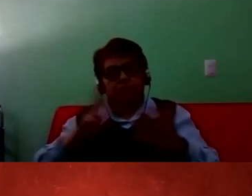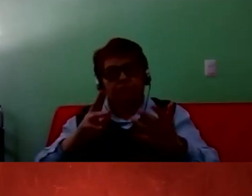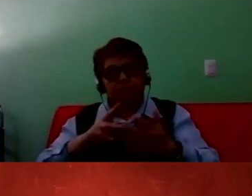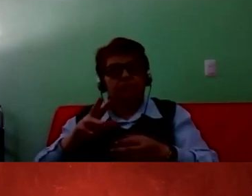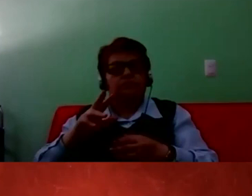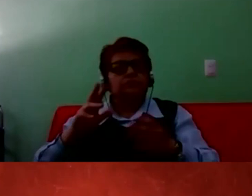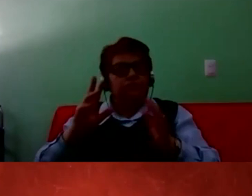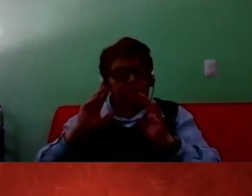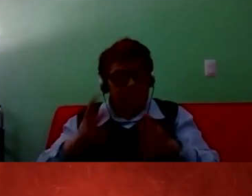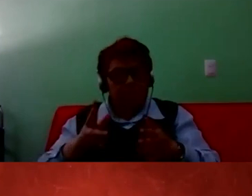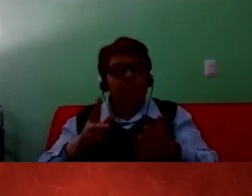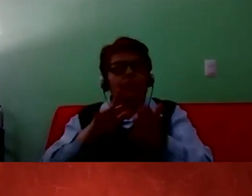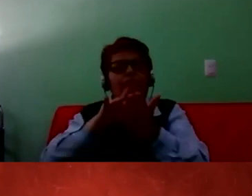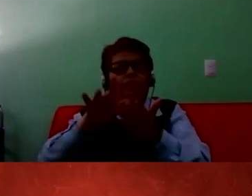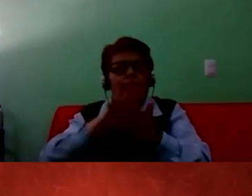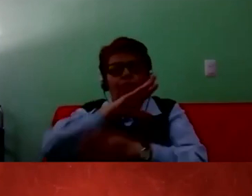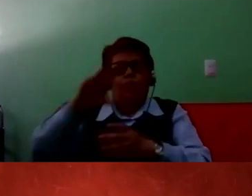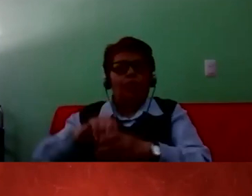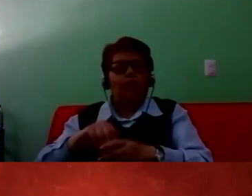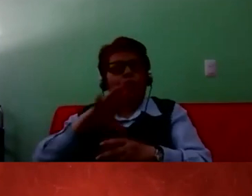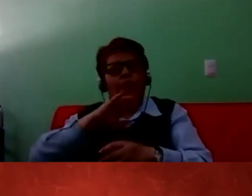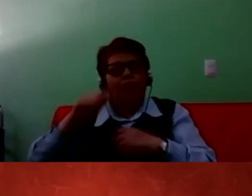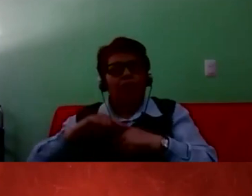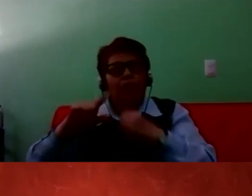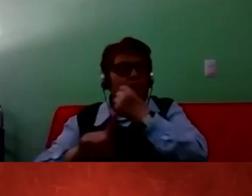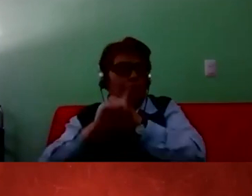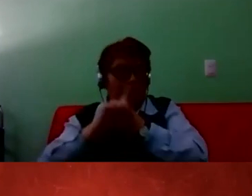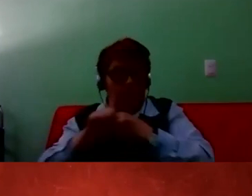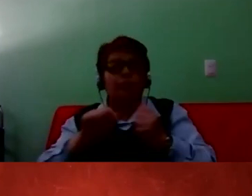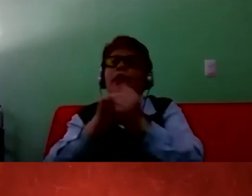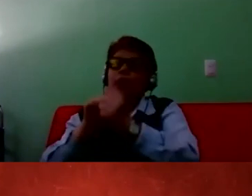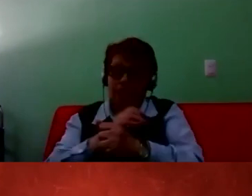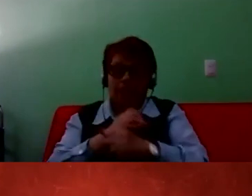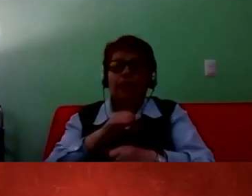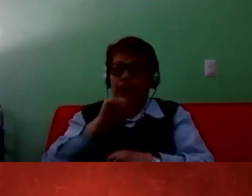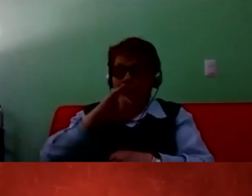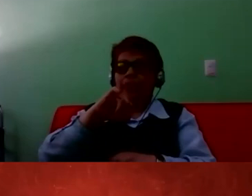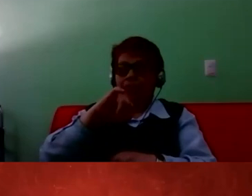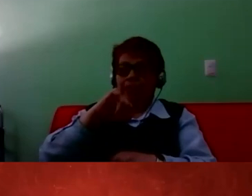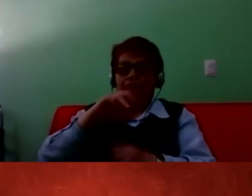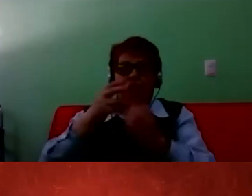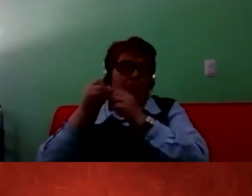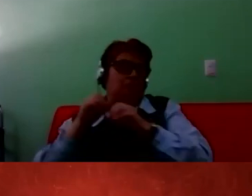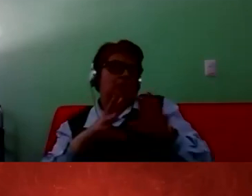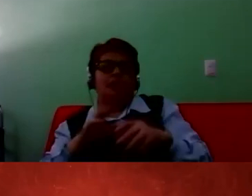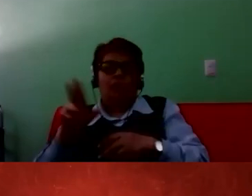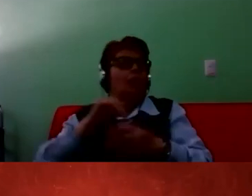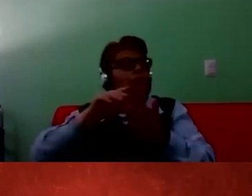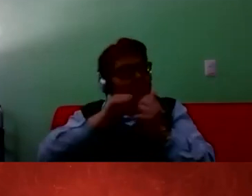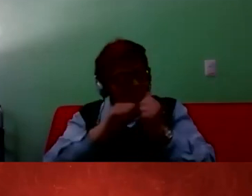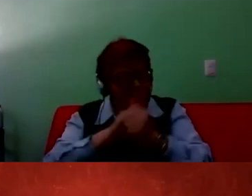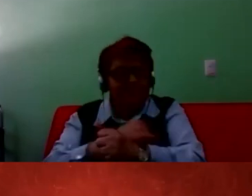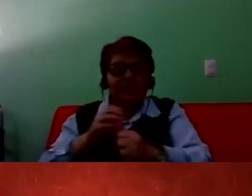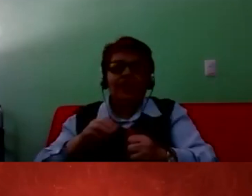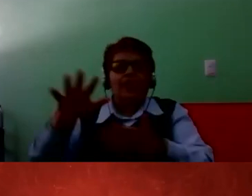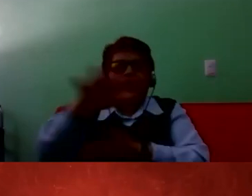contemplado como apoyo total cuando hay alguna problemática a los espacios culturales